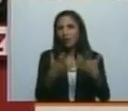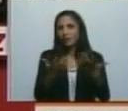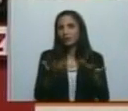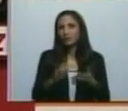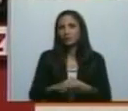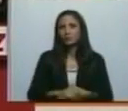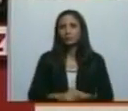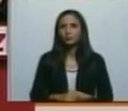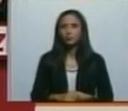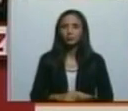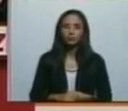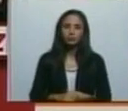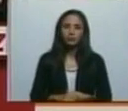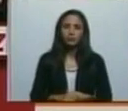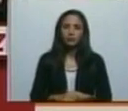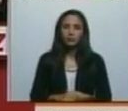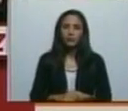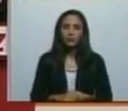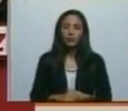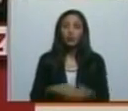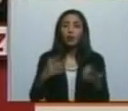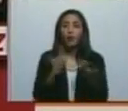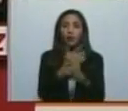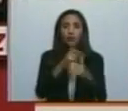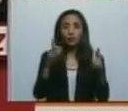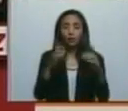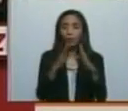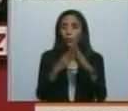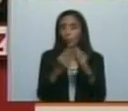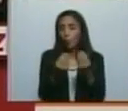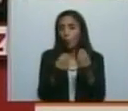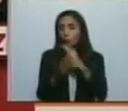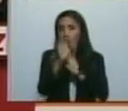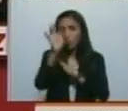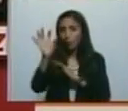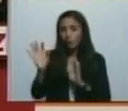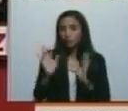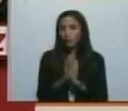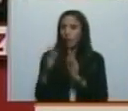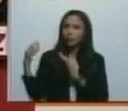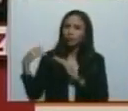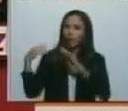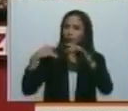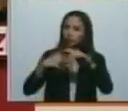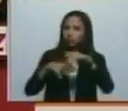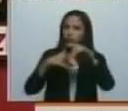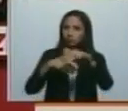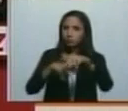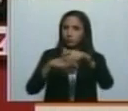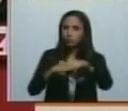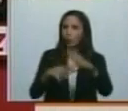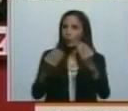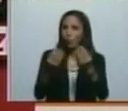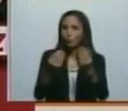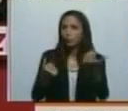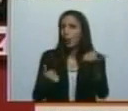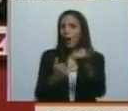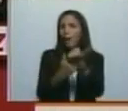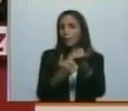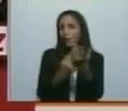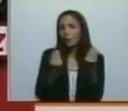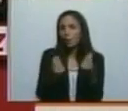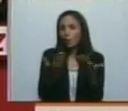Y dieron la libertad a una cantidad de naciones. ¿Era un ejército así, apoyado con armas, con pertrechos?